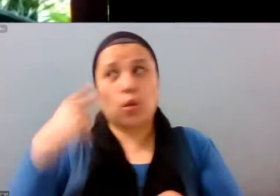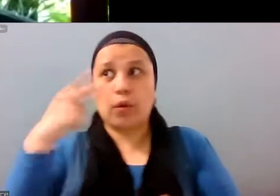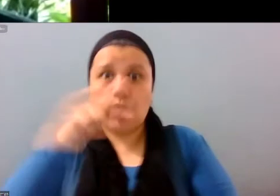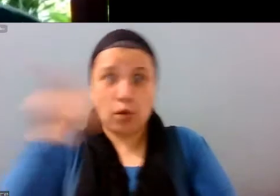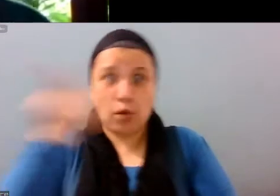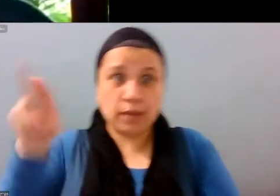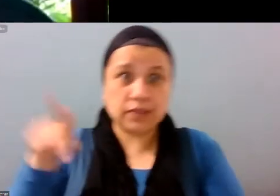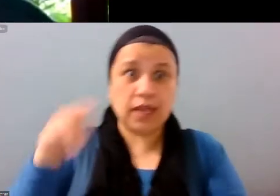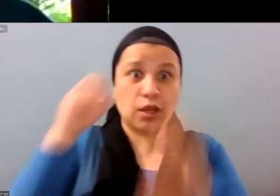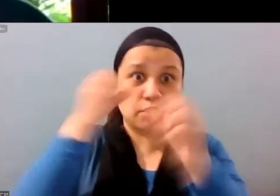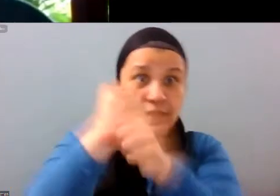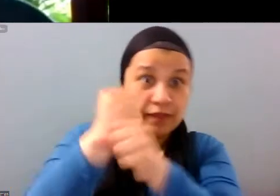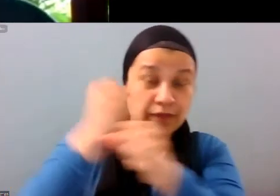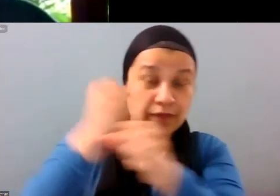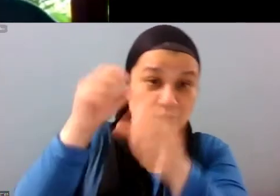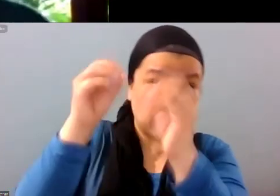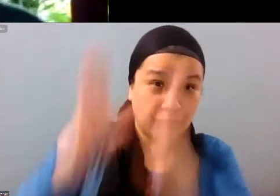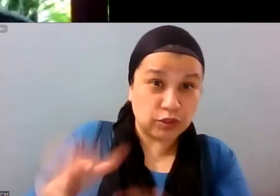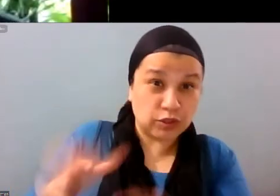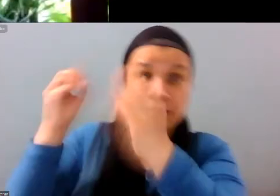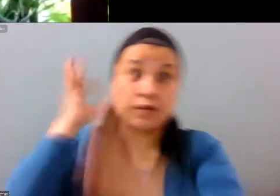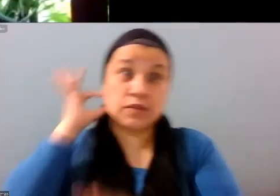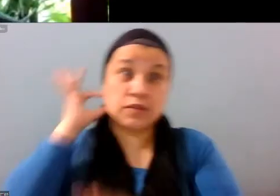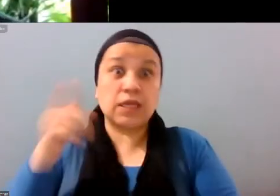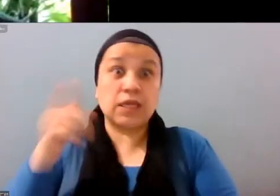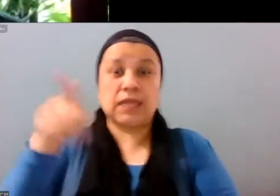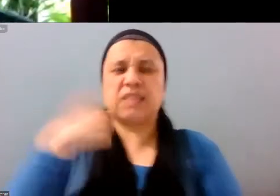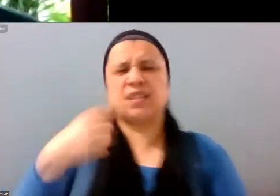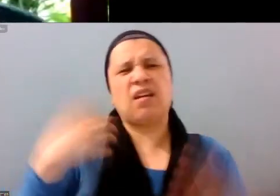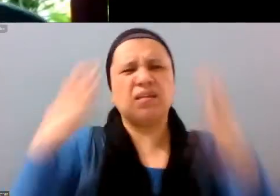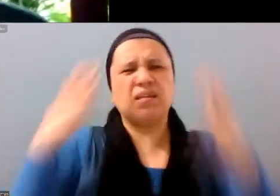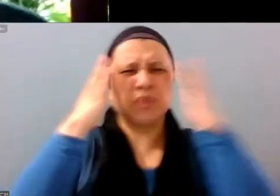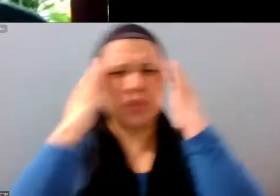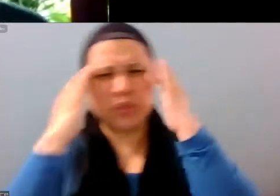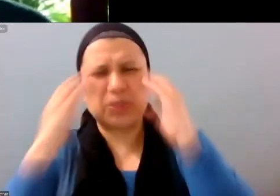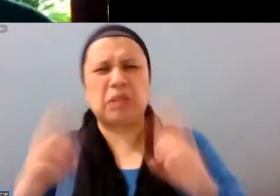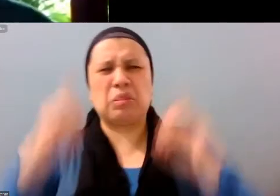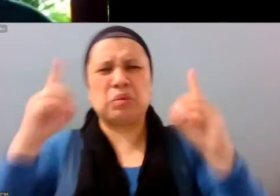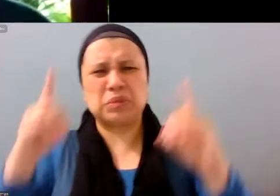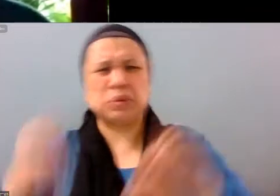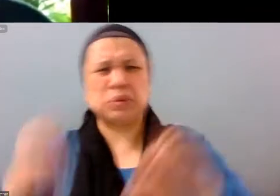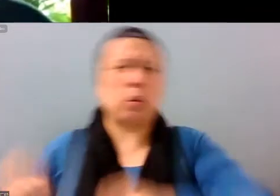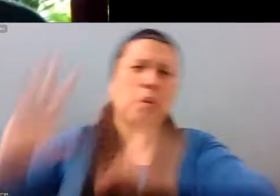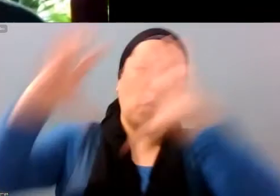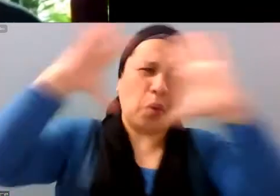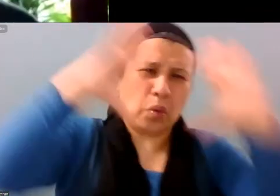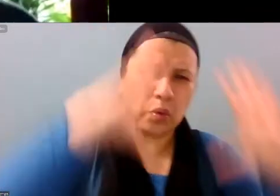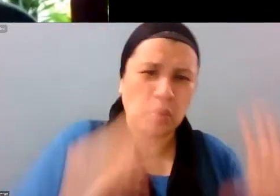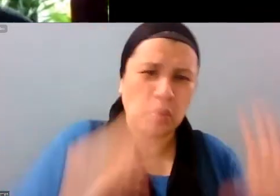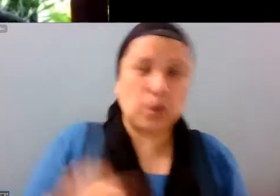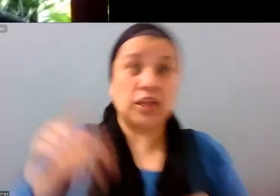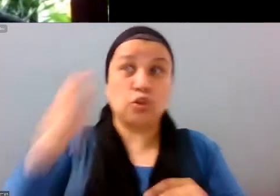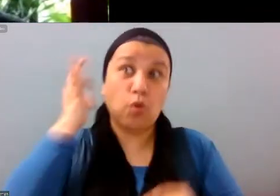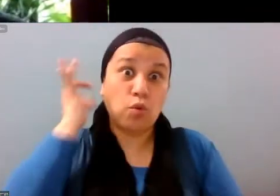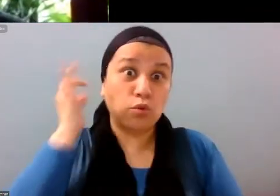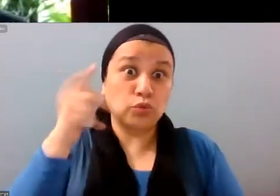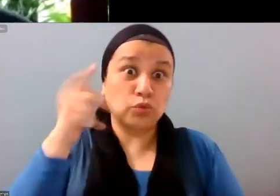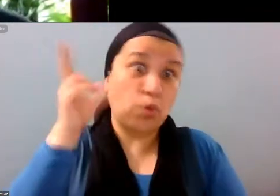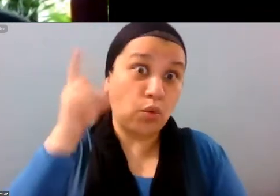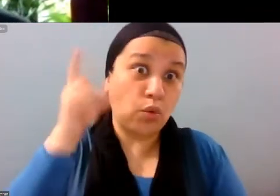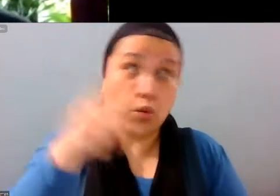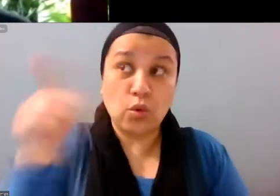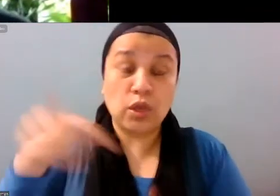educadoras que dicen que están agobiados que la educación a distancia es 24-7 y escucho maestros los de mis hijos de mi hija